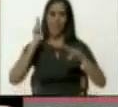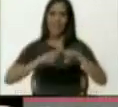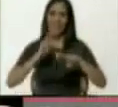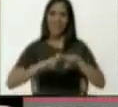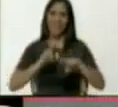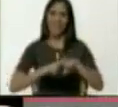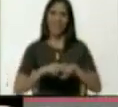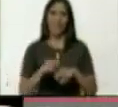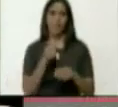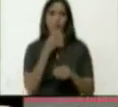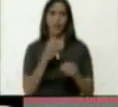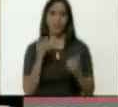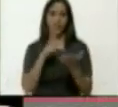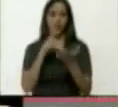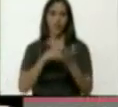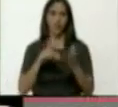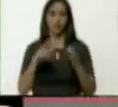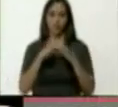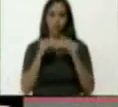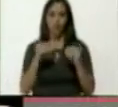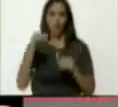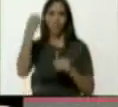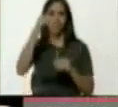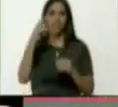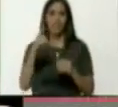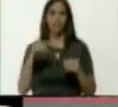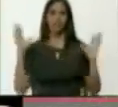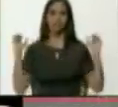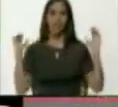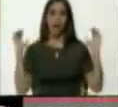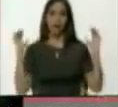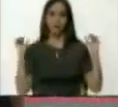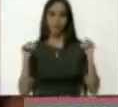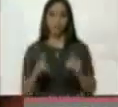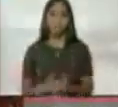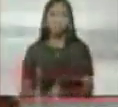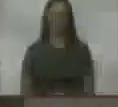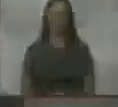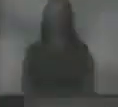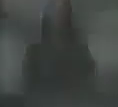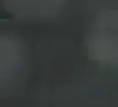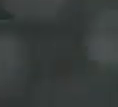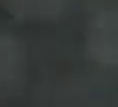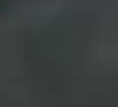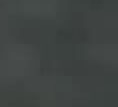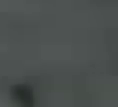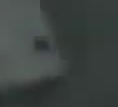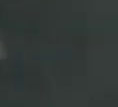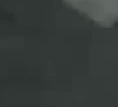bueno estaremos todos acá en Zurda Conducta. Nos vamos, chao, hasta luego. Chao.